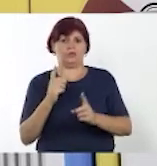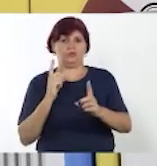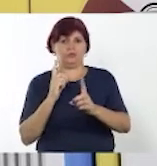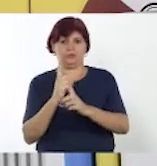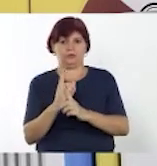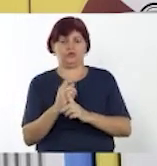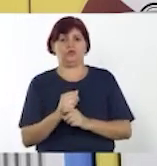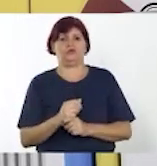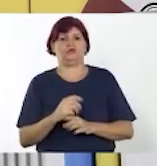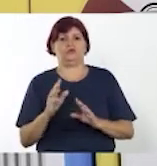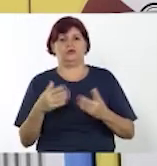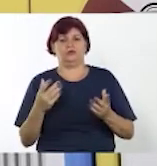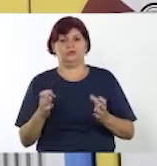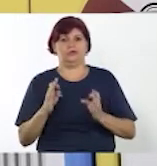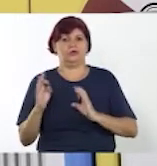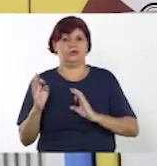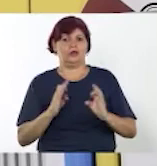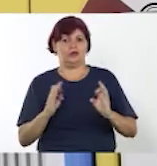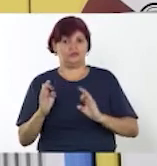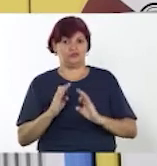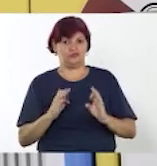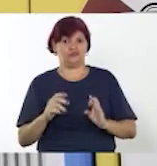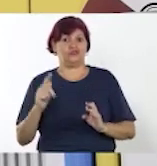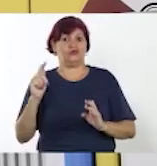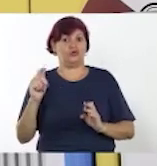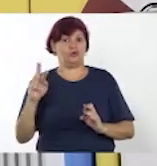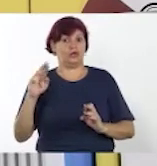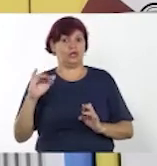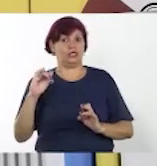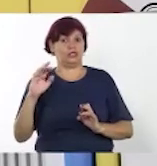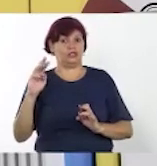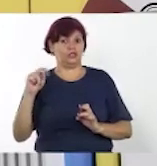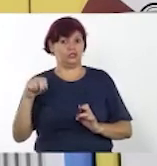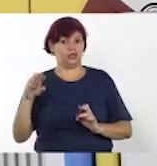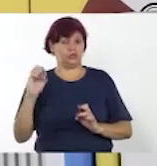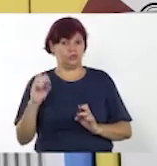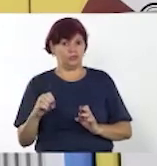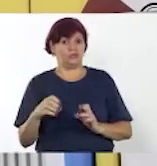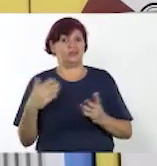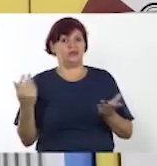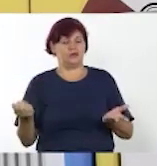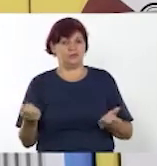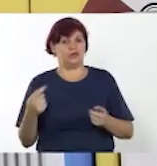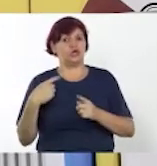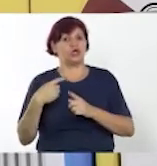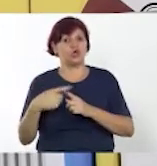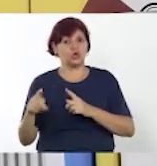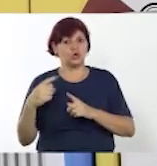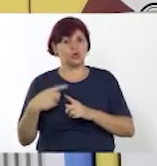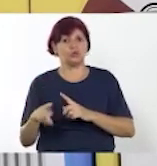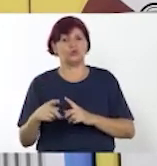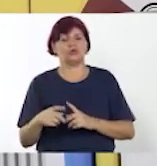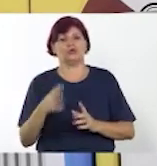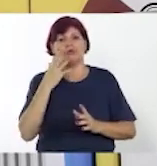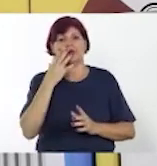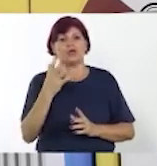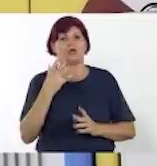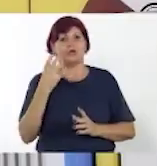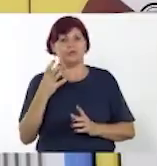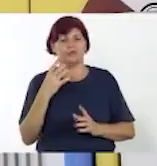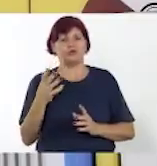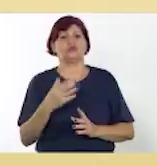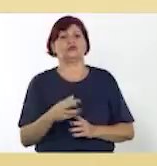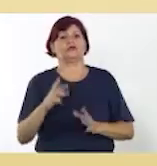cuarto semestre de curso por encuentro, que son las funciones trigonométricas y las aplicaciones de la trigonometría. Como